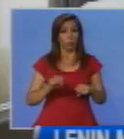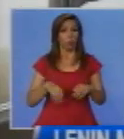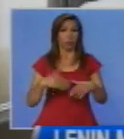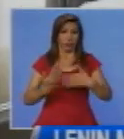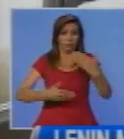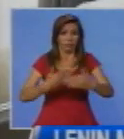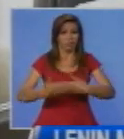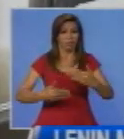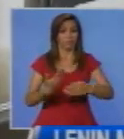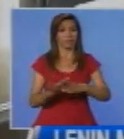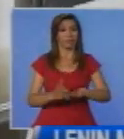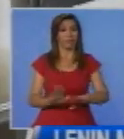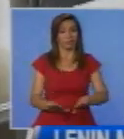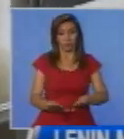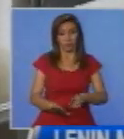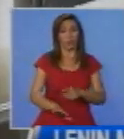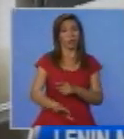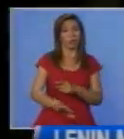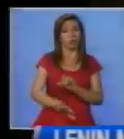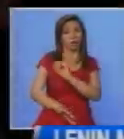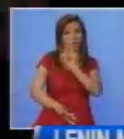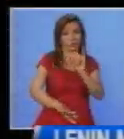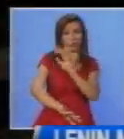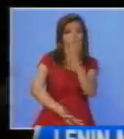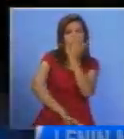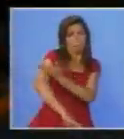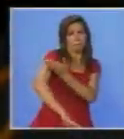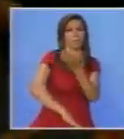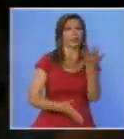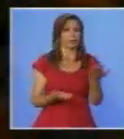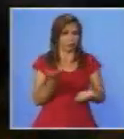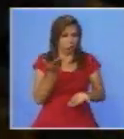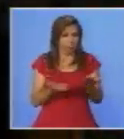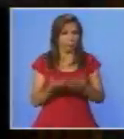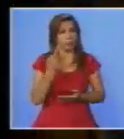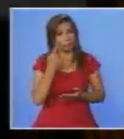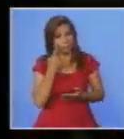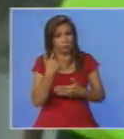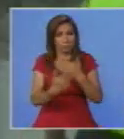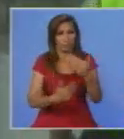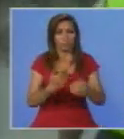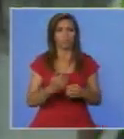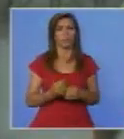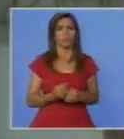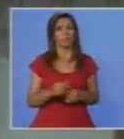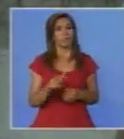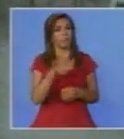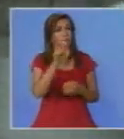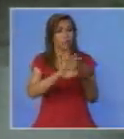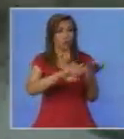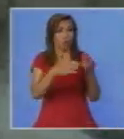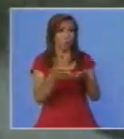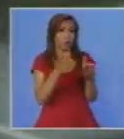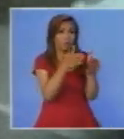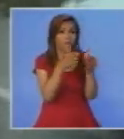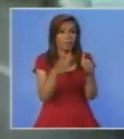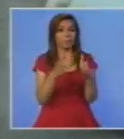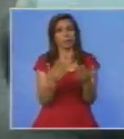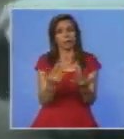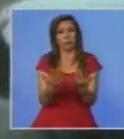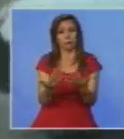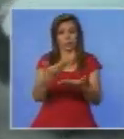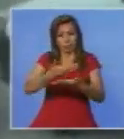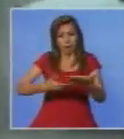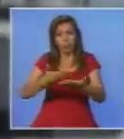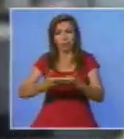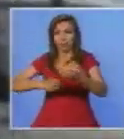amputado, sobre todo su miembro inferior izquierdo. Los cuerpos de las víctimas aún continúan en los trámites médico-forenses antes de